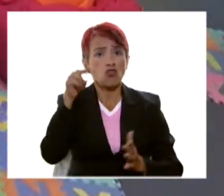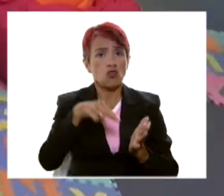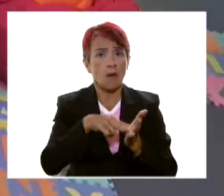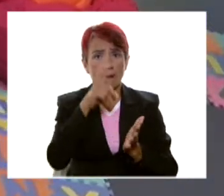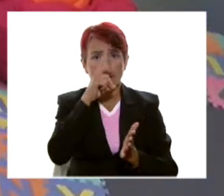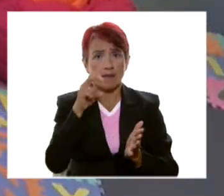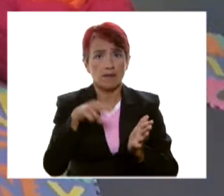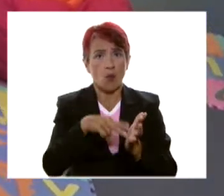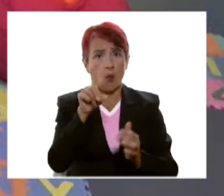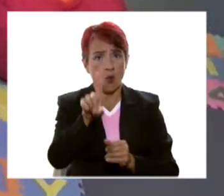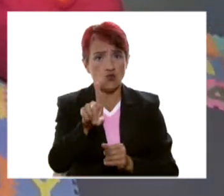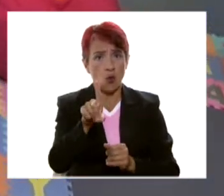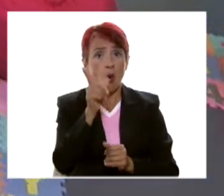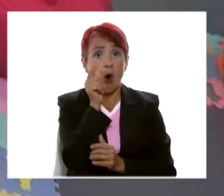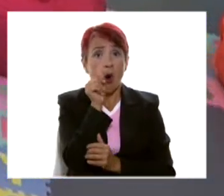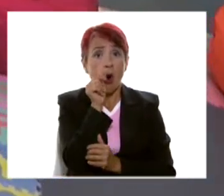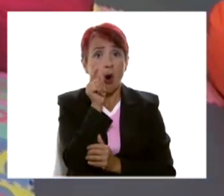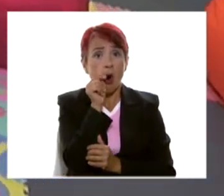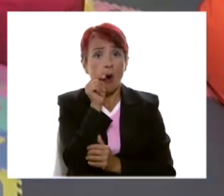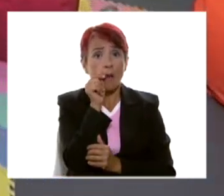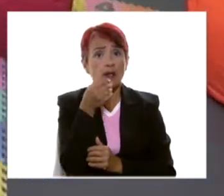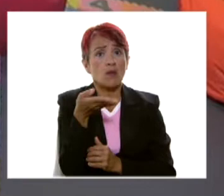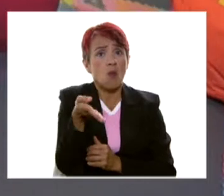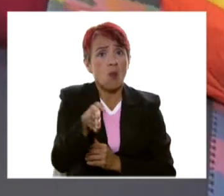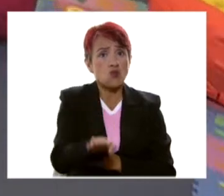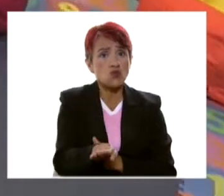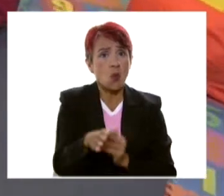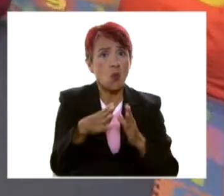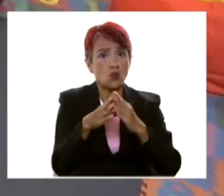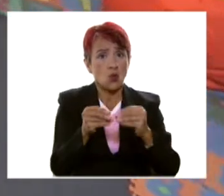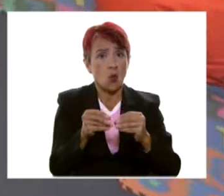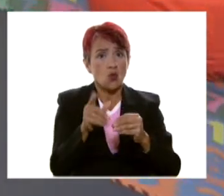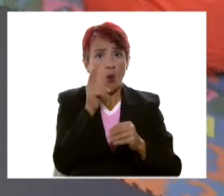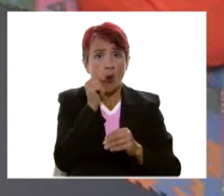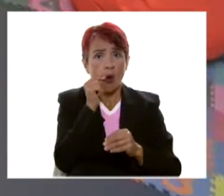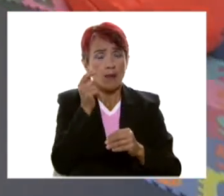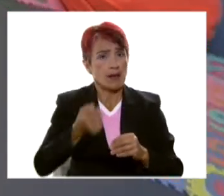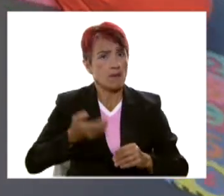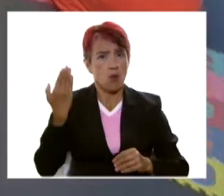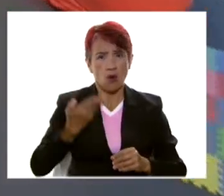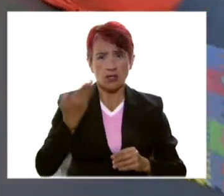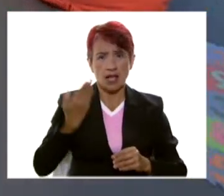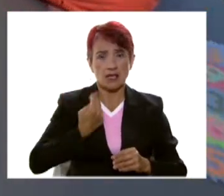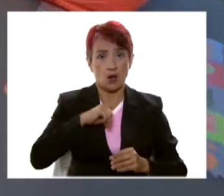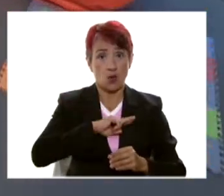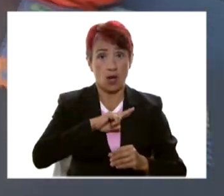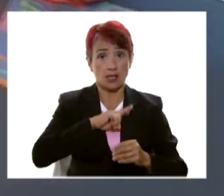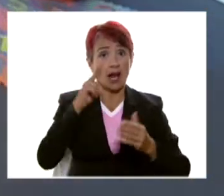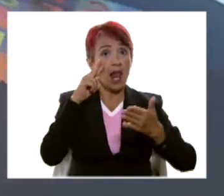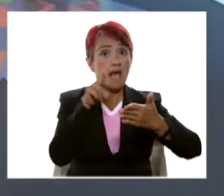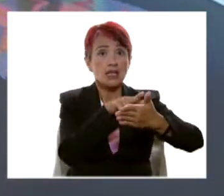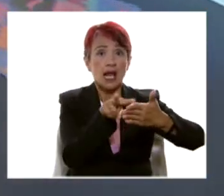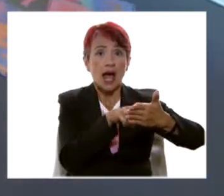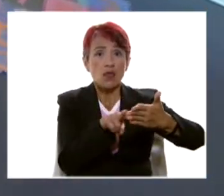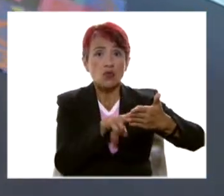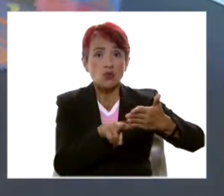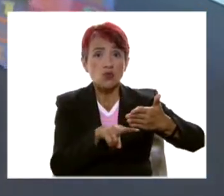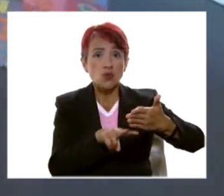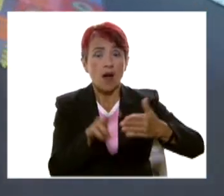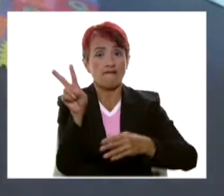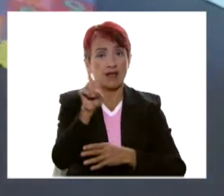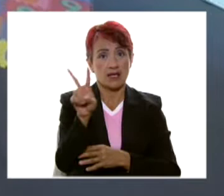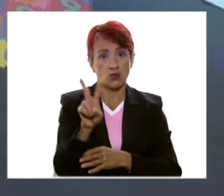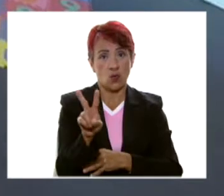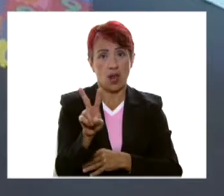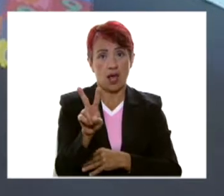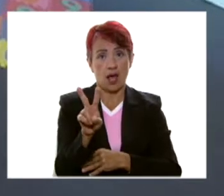2001. Arturo Uslar fue uno de los exponentes máximos de nuestra literatura venezolana, que